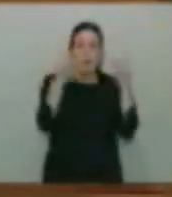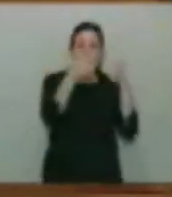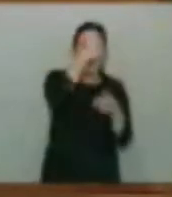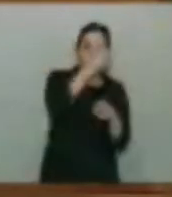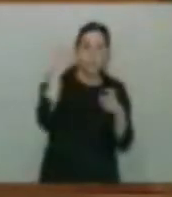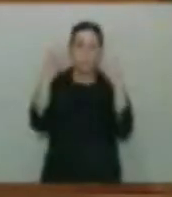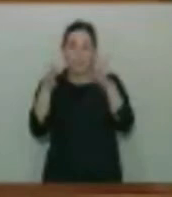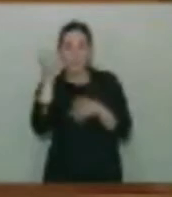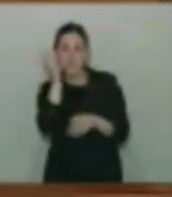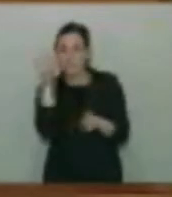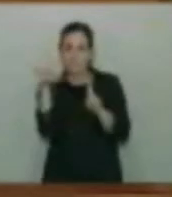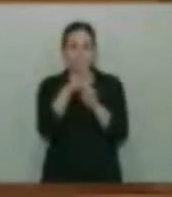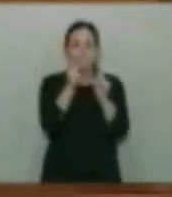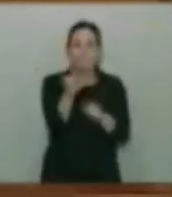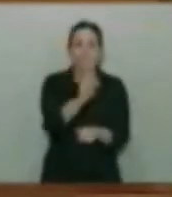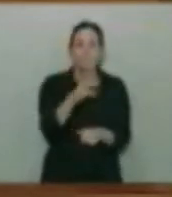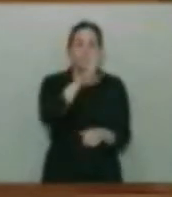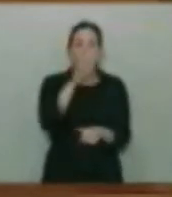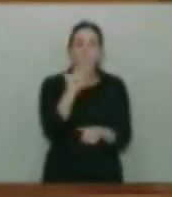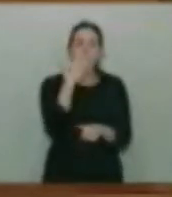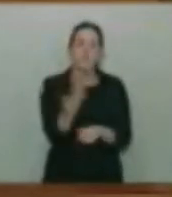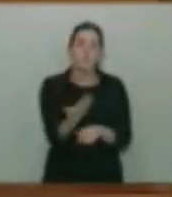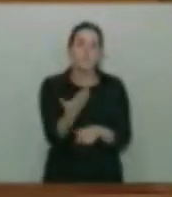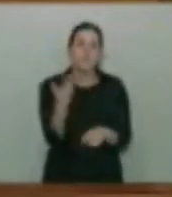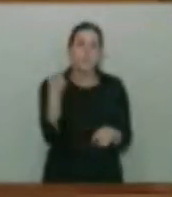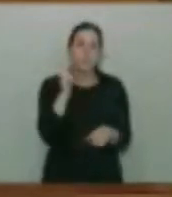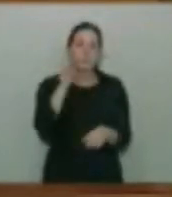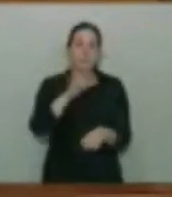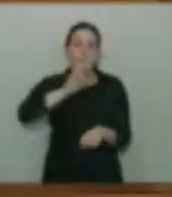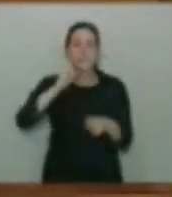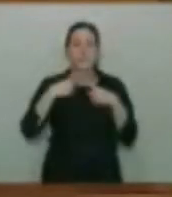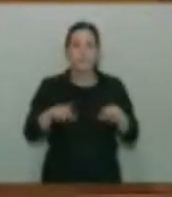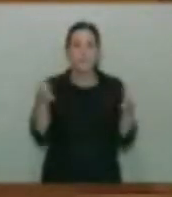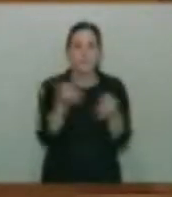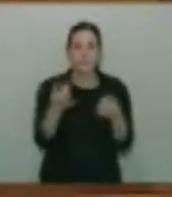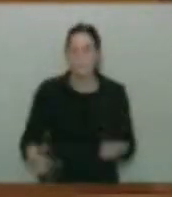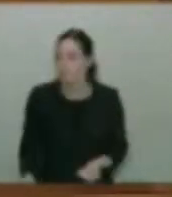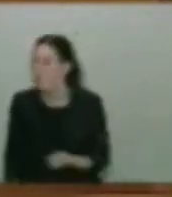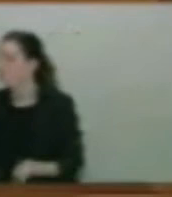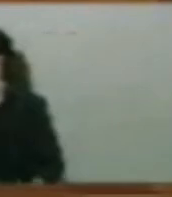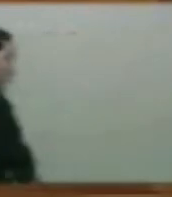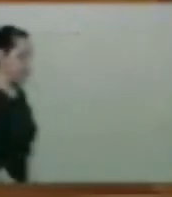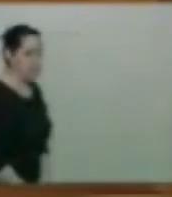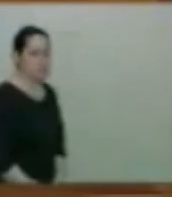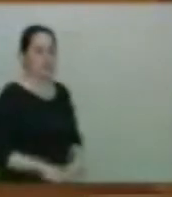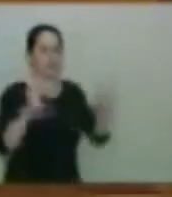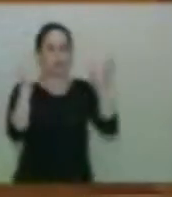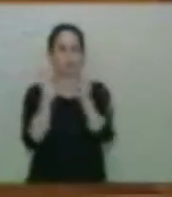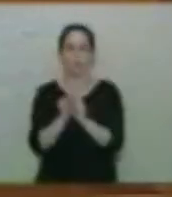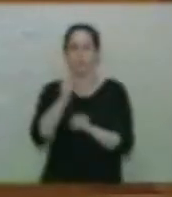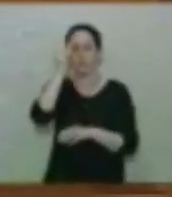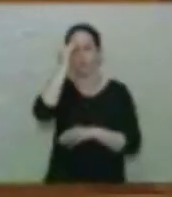para chicas. Me parece que, sinceramente, la perspectiva tiene que ser otra. En definitiva, creo que compartimos